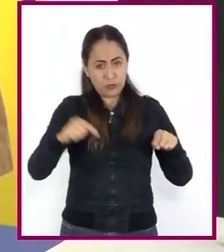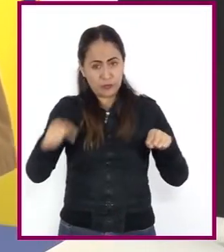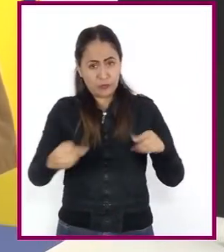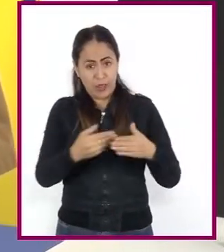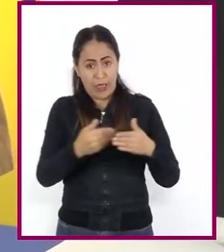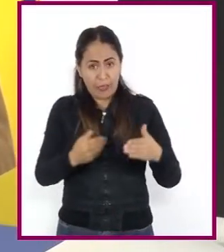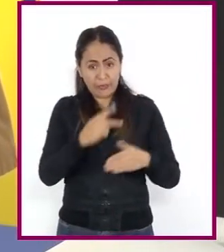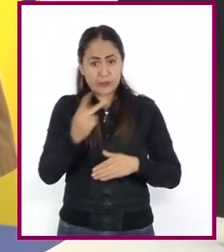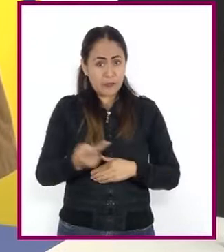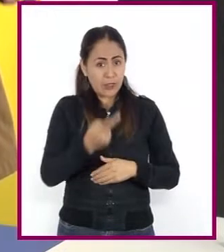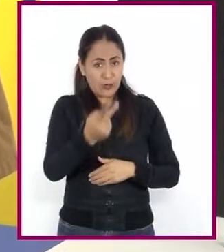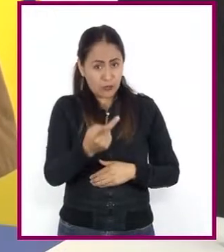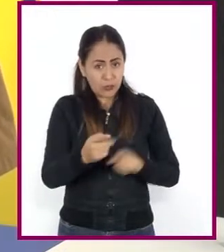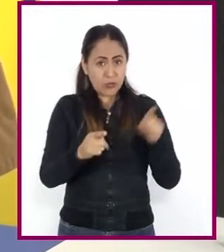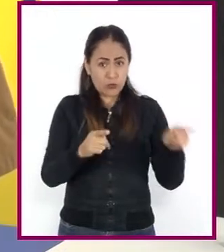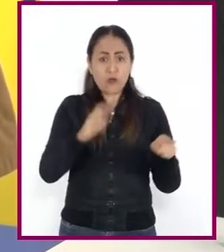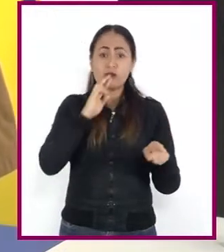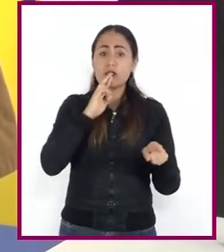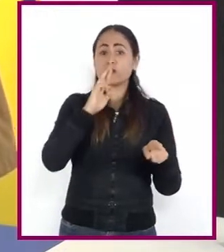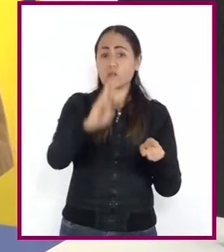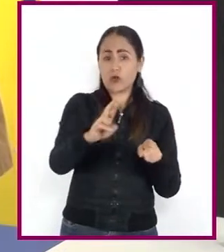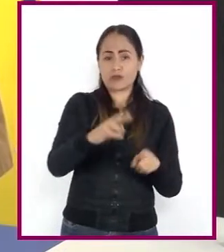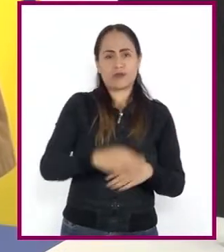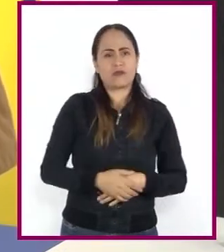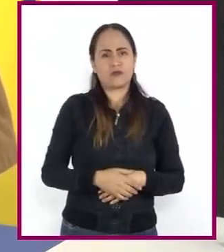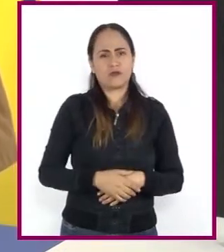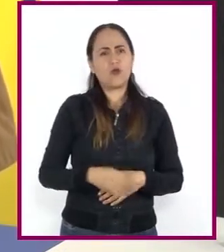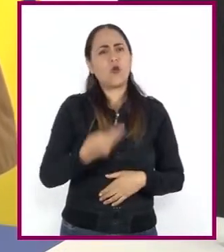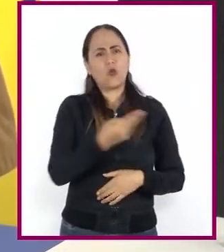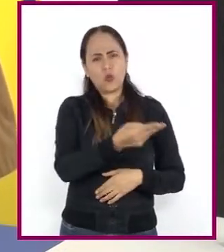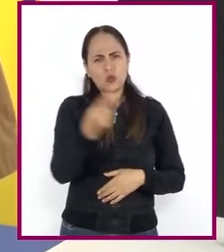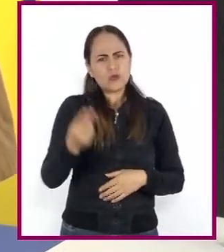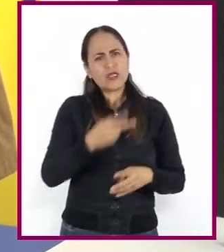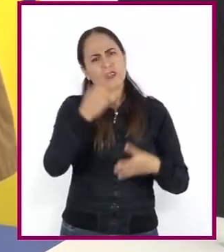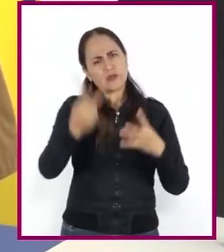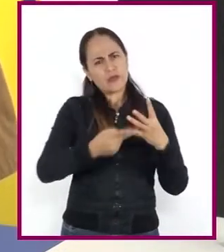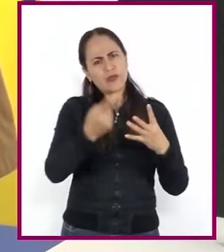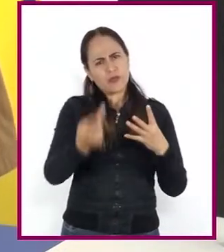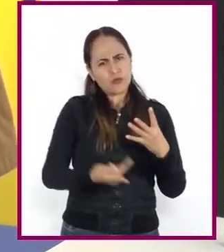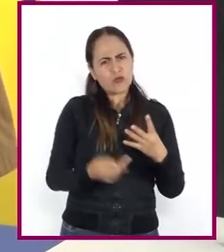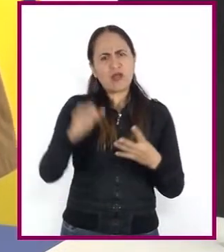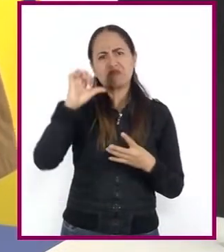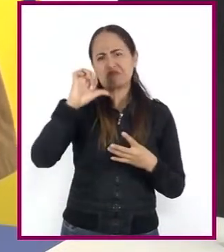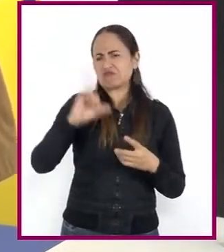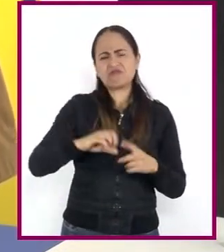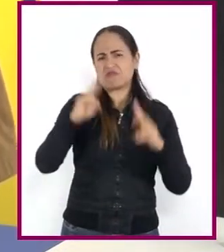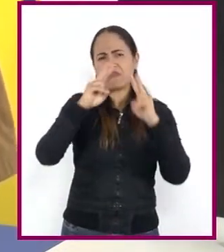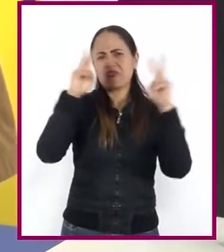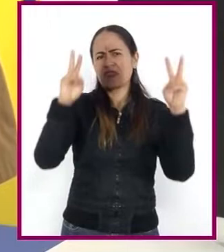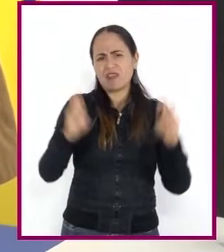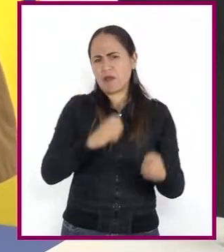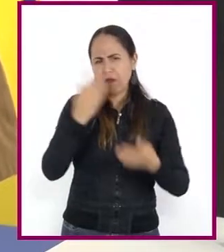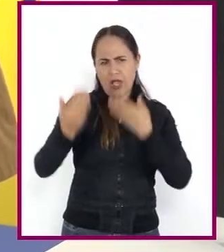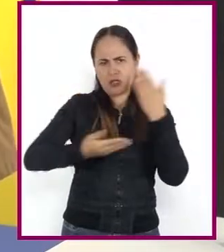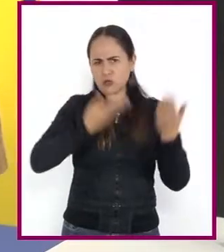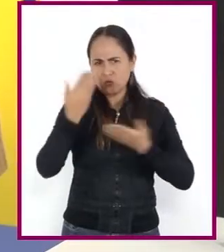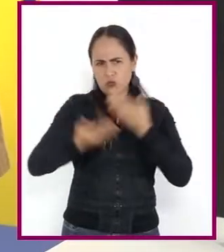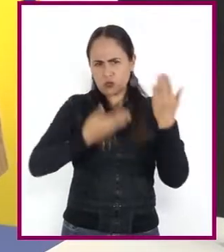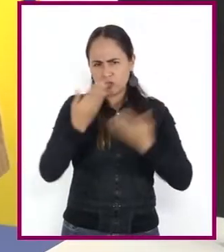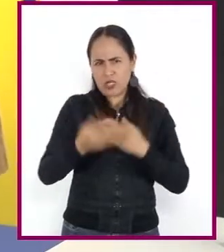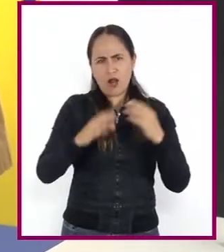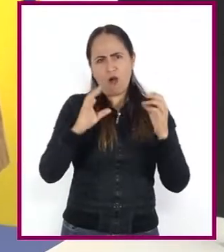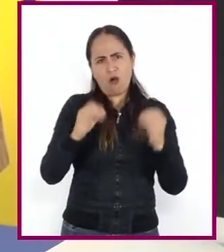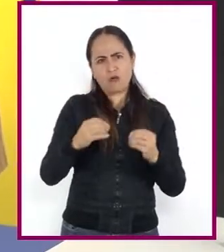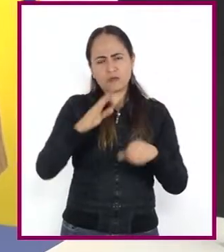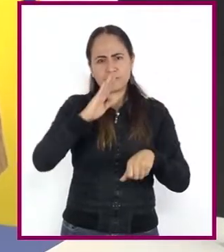pregunta. Las preguntas las pueden escribir con base en el tema que quieran estudiar o repasar su